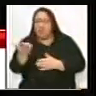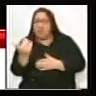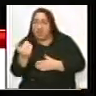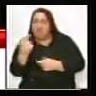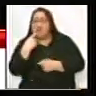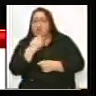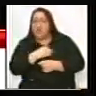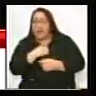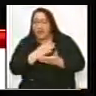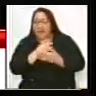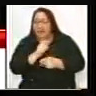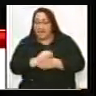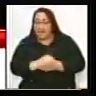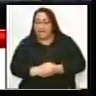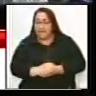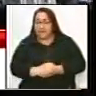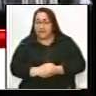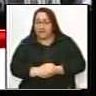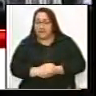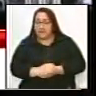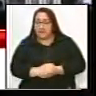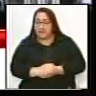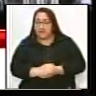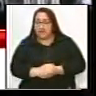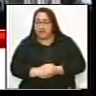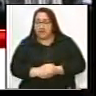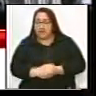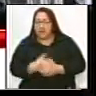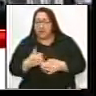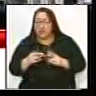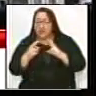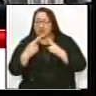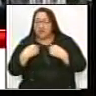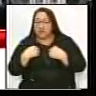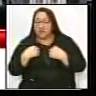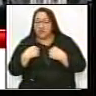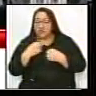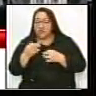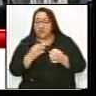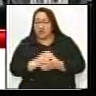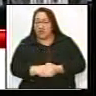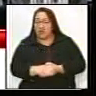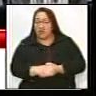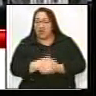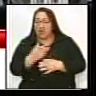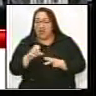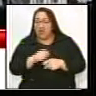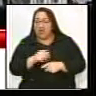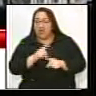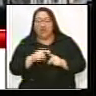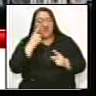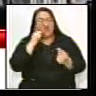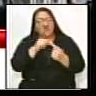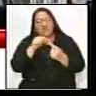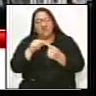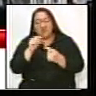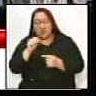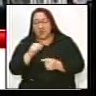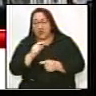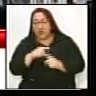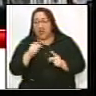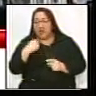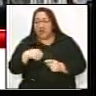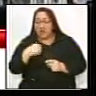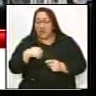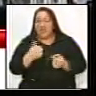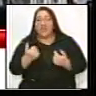al Ministerio de Educación como corresponde, y miren, nos han respondido indicando que han hecho ciertas observaciones que la